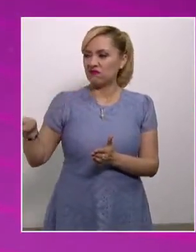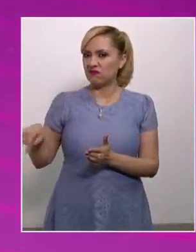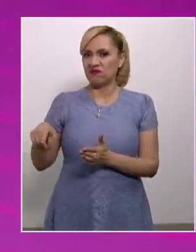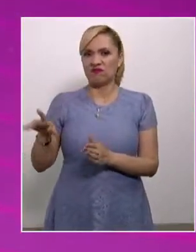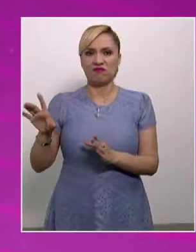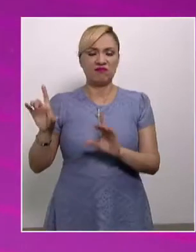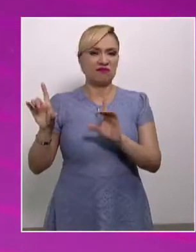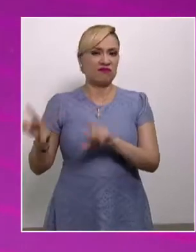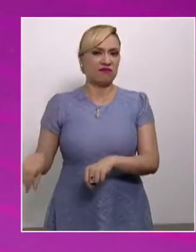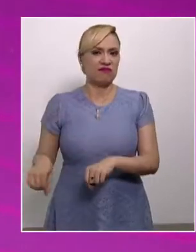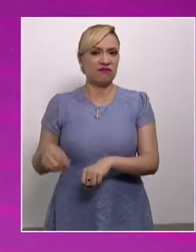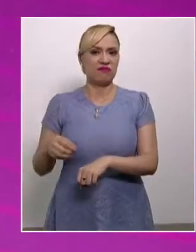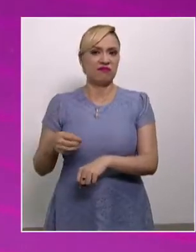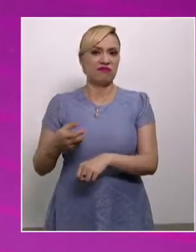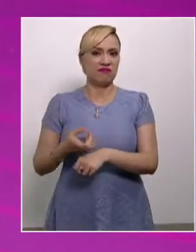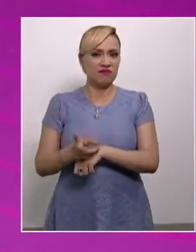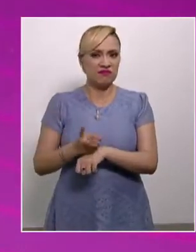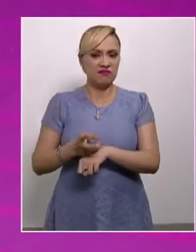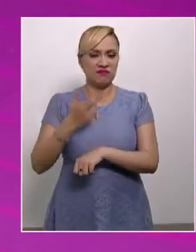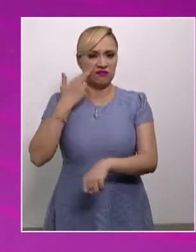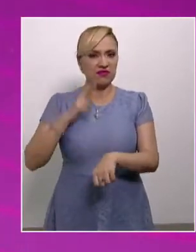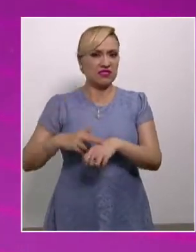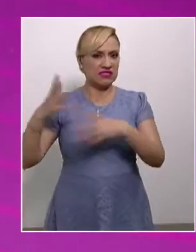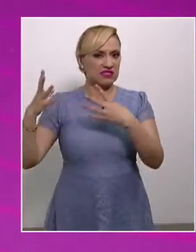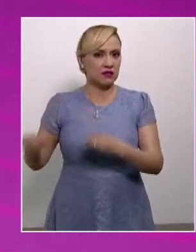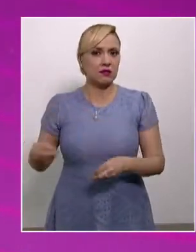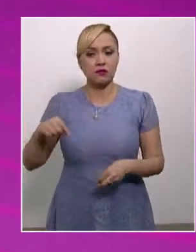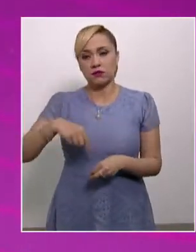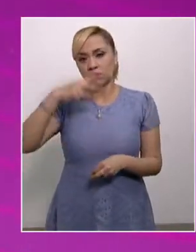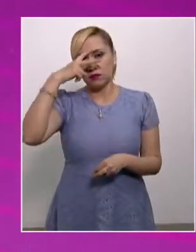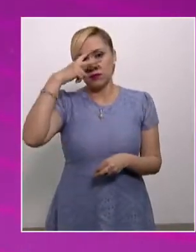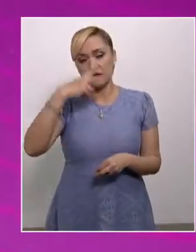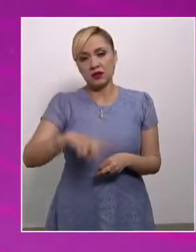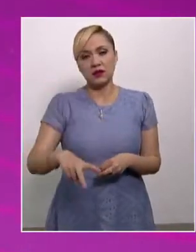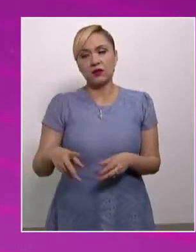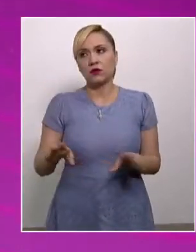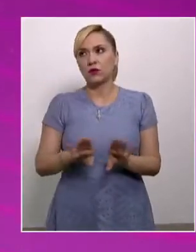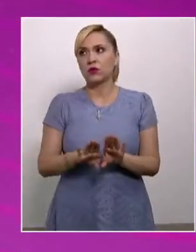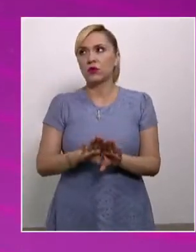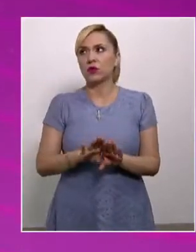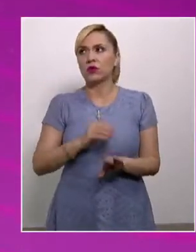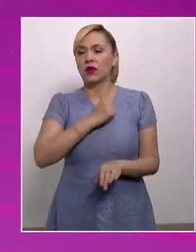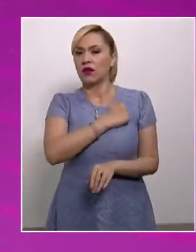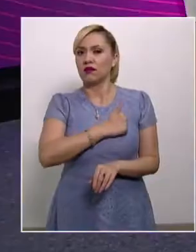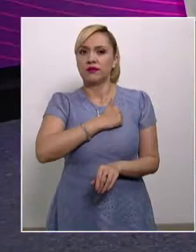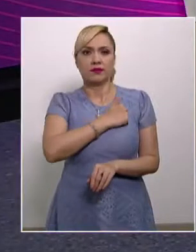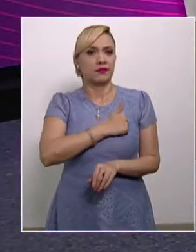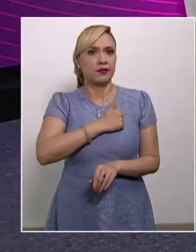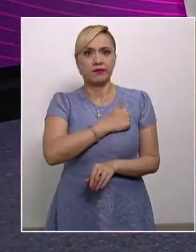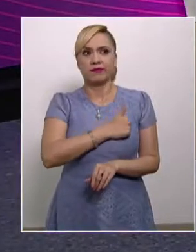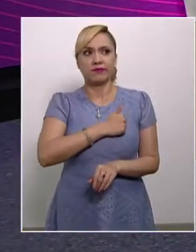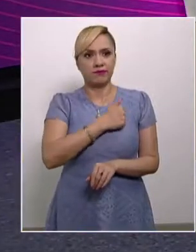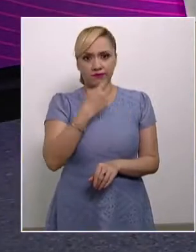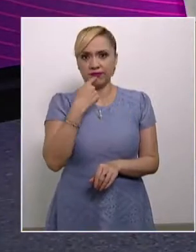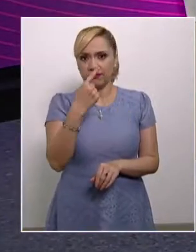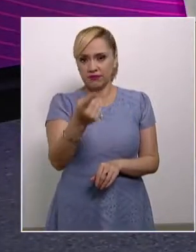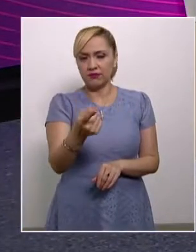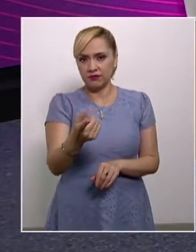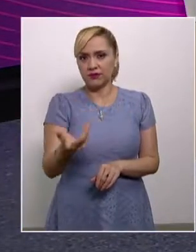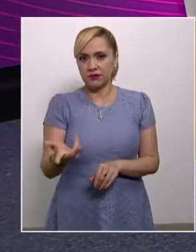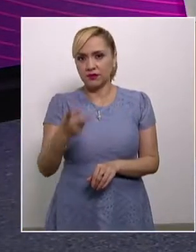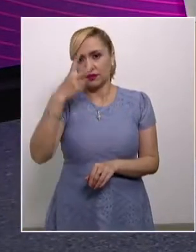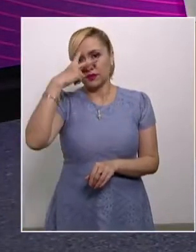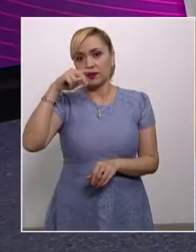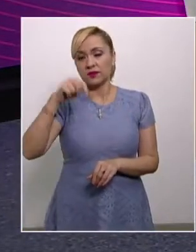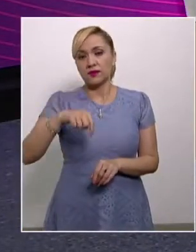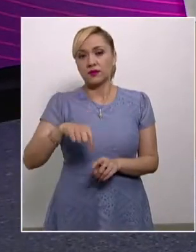migrantes. México ha sido una burbuja en ese sentido, lamentablemente, aunque somos un país, decían ustedes hace un ratito y lo comentábamos,